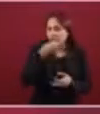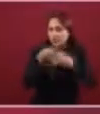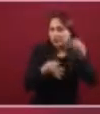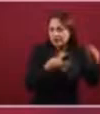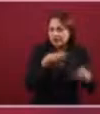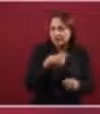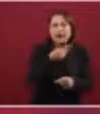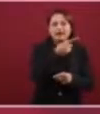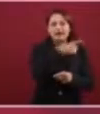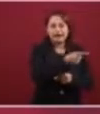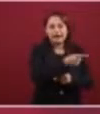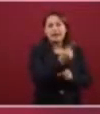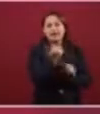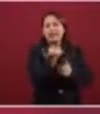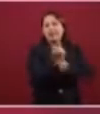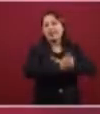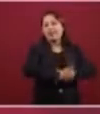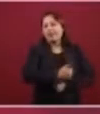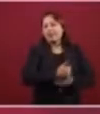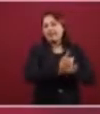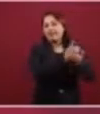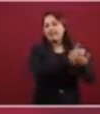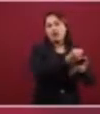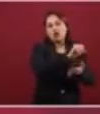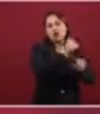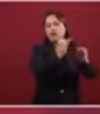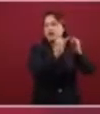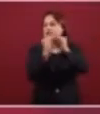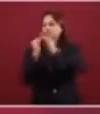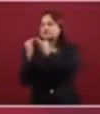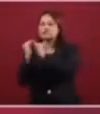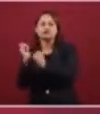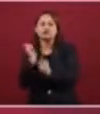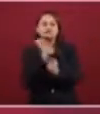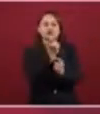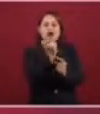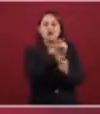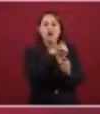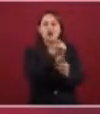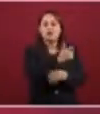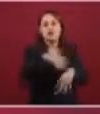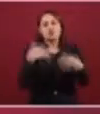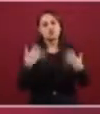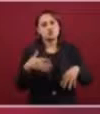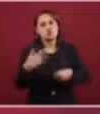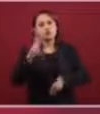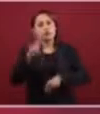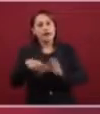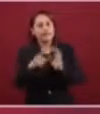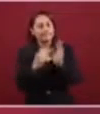publicidad en distintas instituciones, pagos importantes, millones.